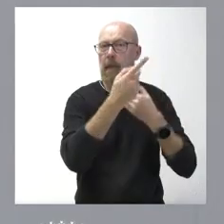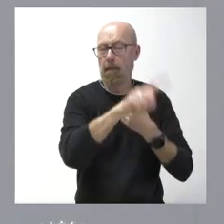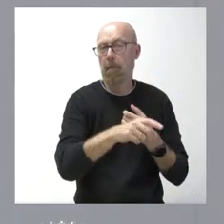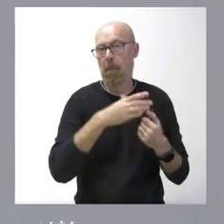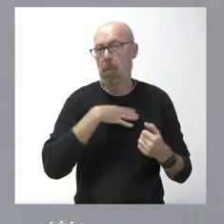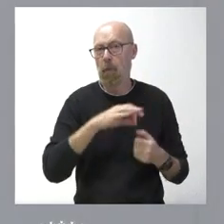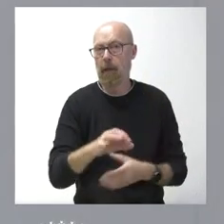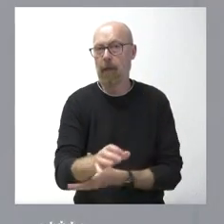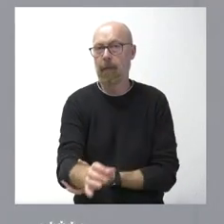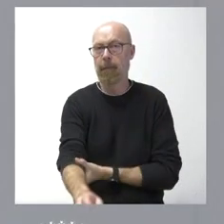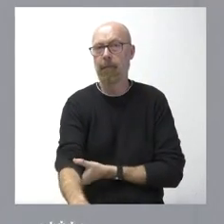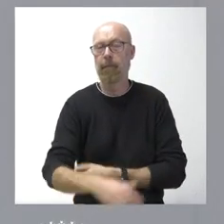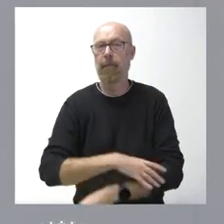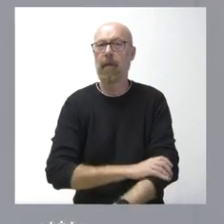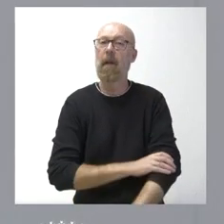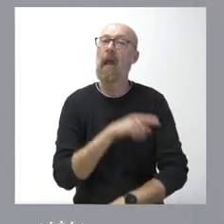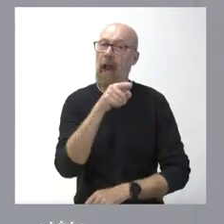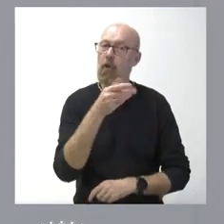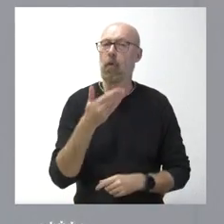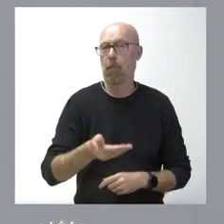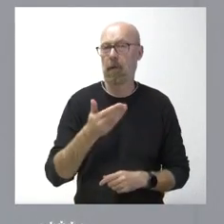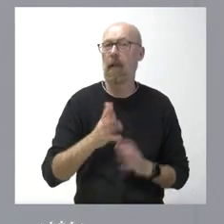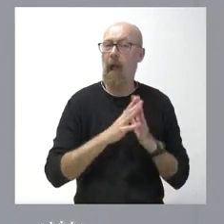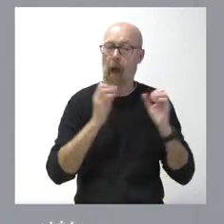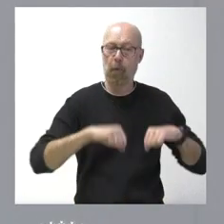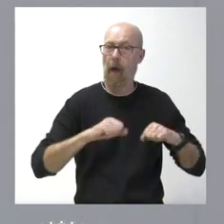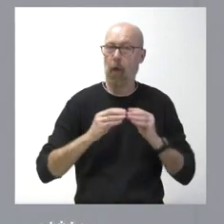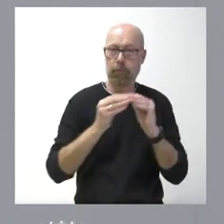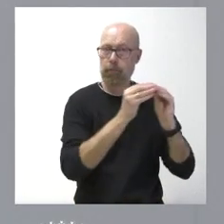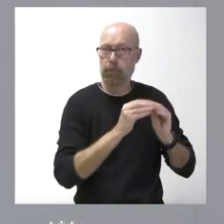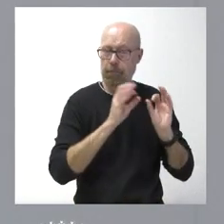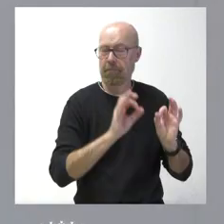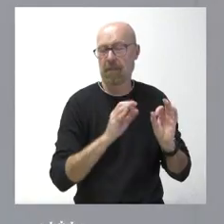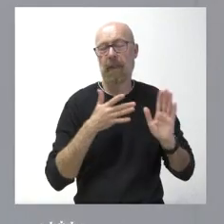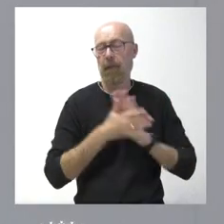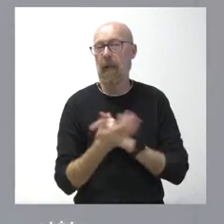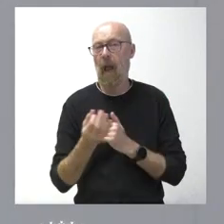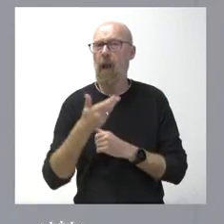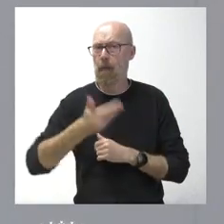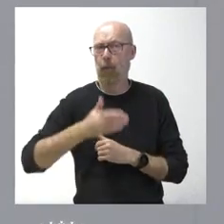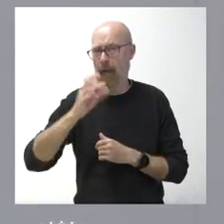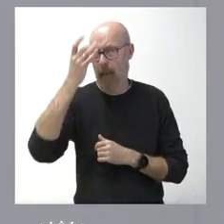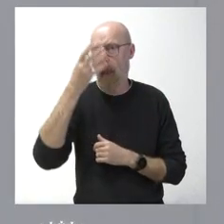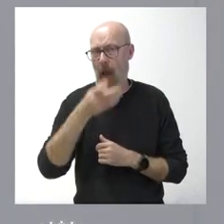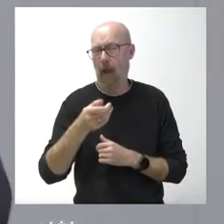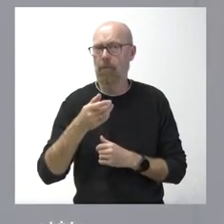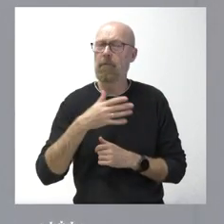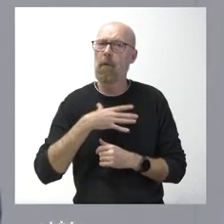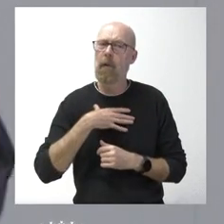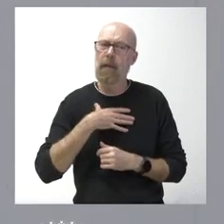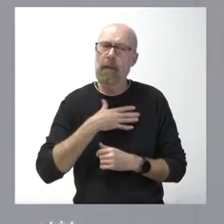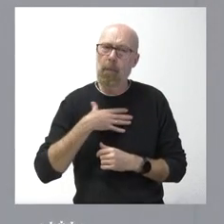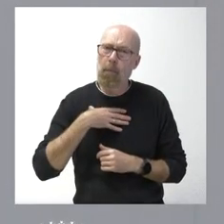y por tanto también esto es muy importante se aprobado por unanimidad y me parece muy eh importante esa idea de extender de